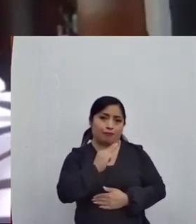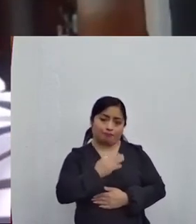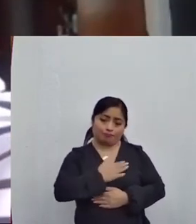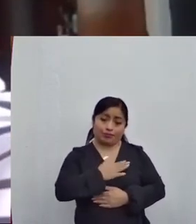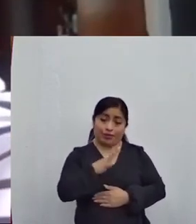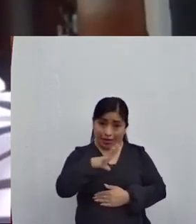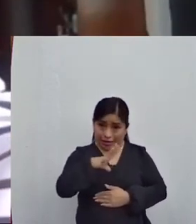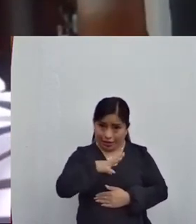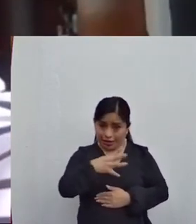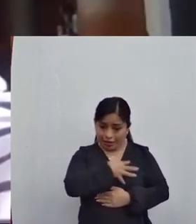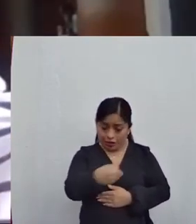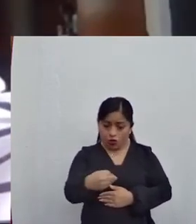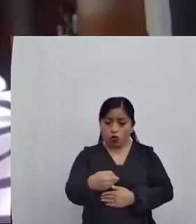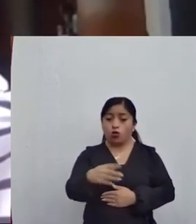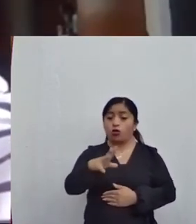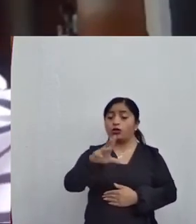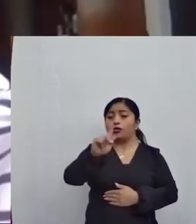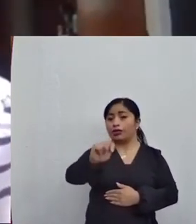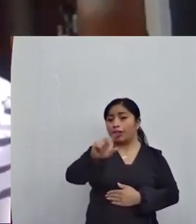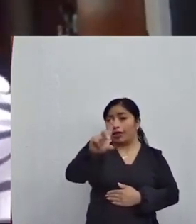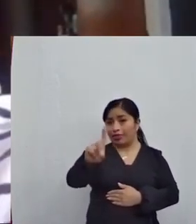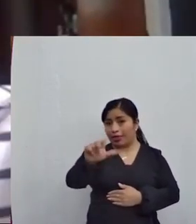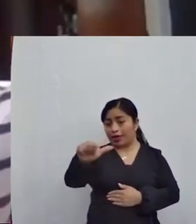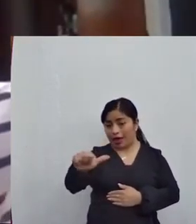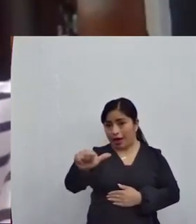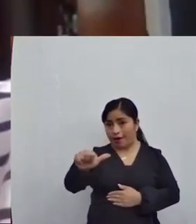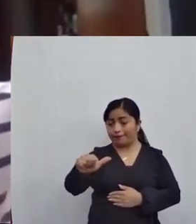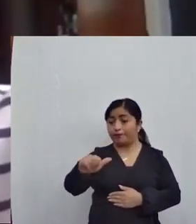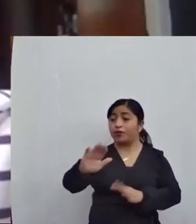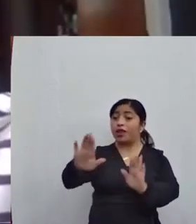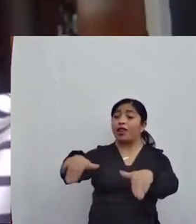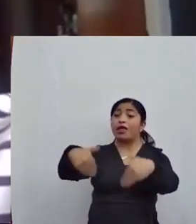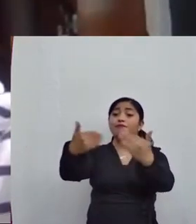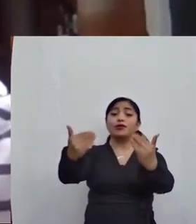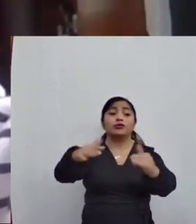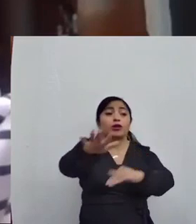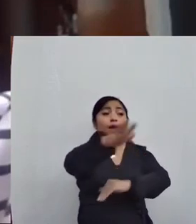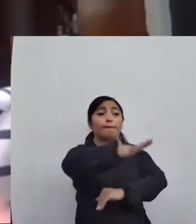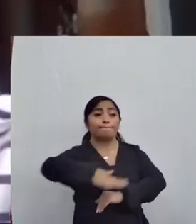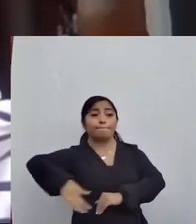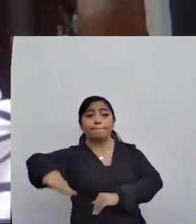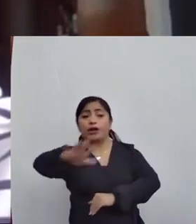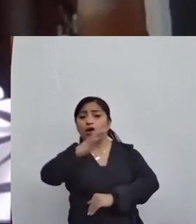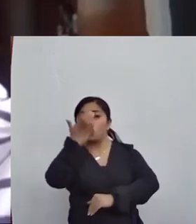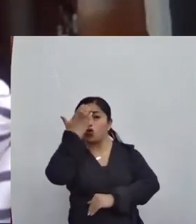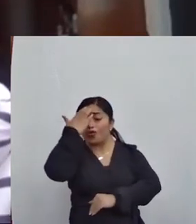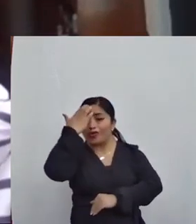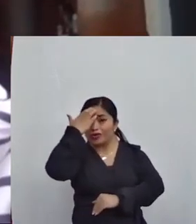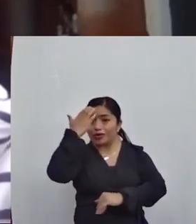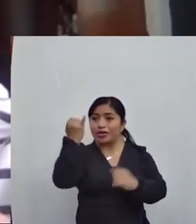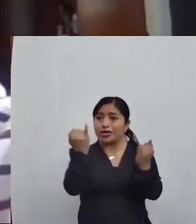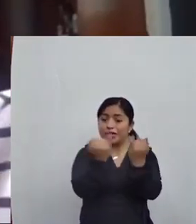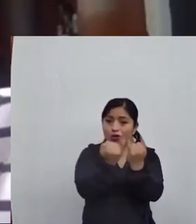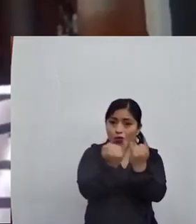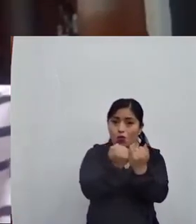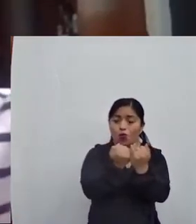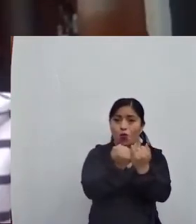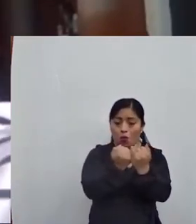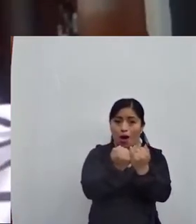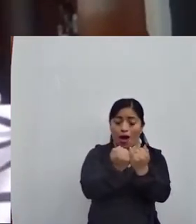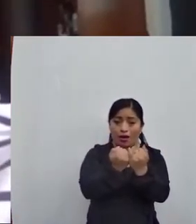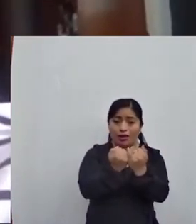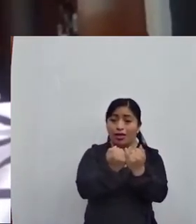autismo necesitamos que las demás personas sí sepan que los pueden contratar, que pueden ser unos